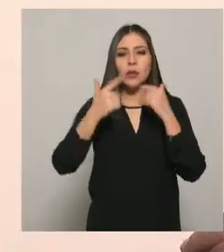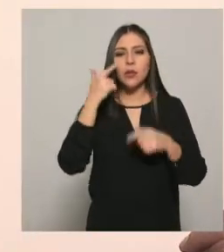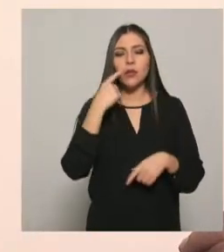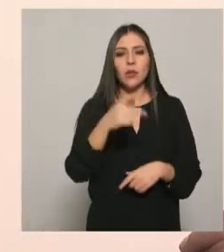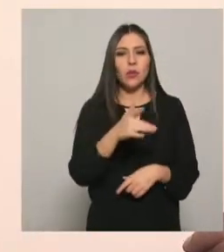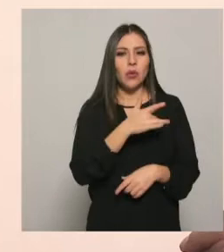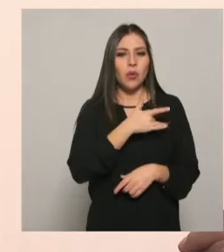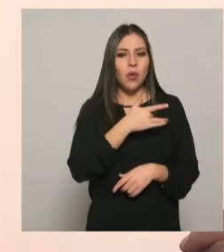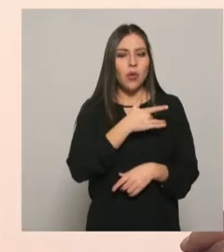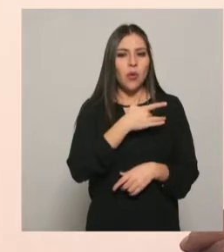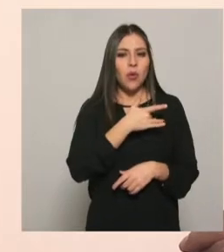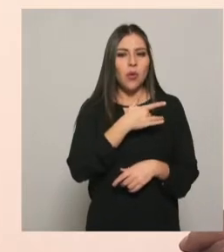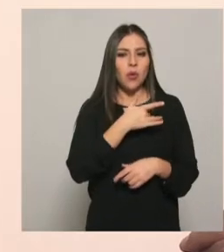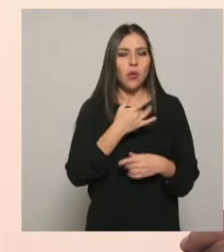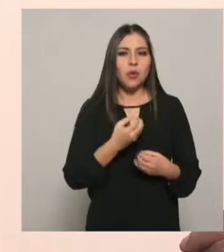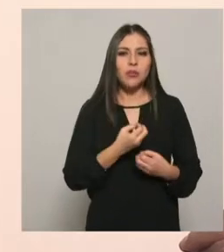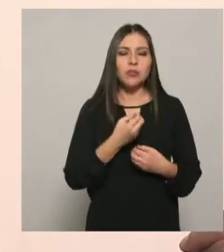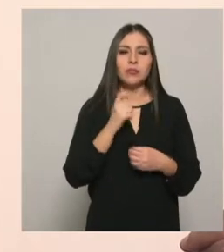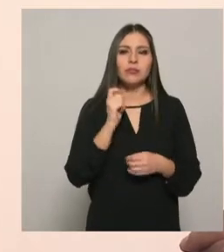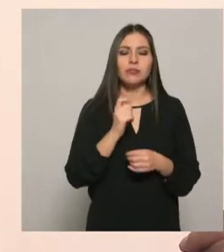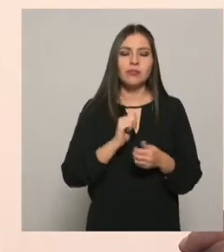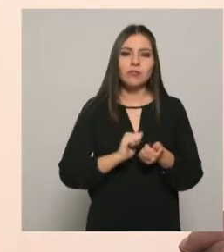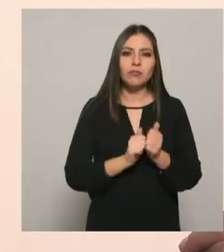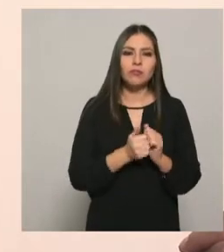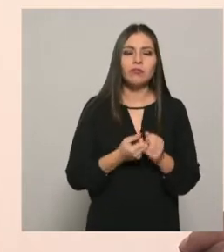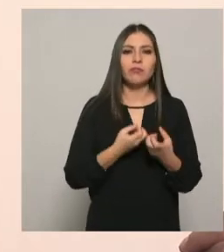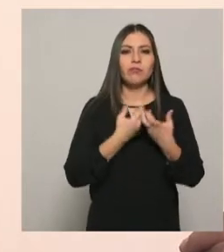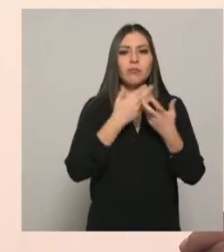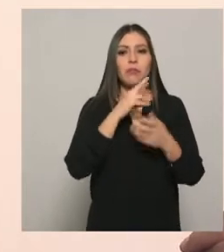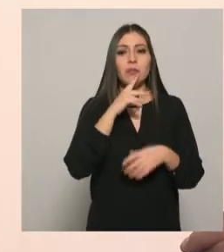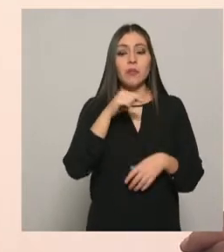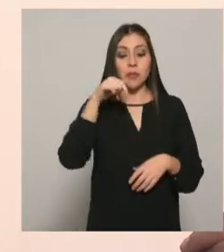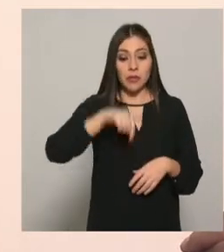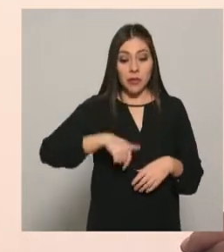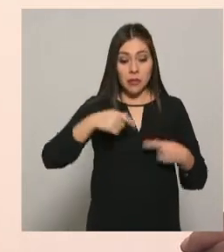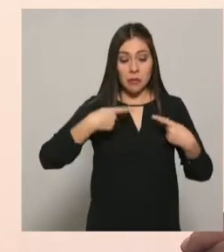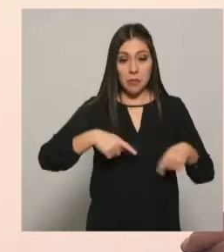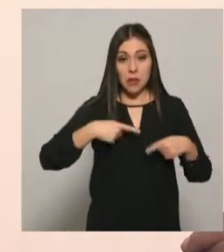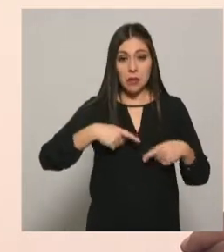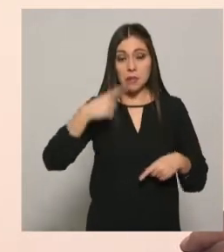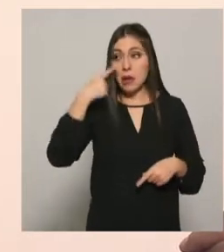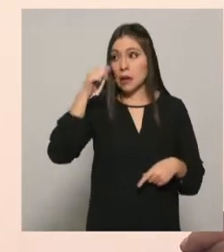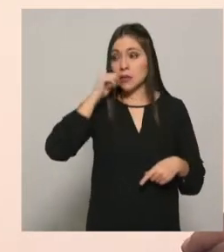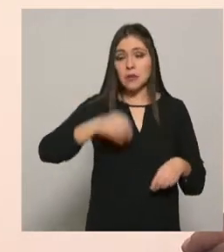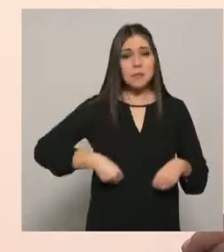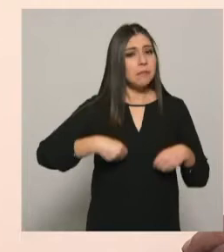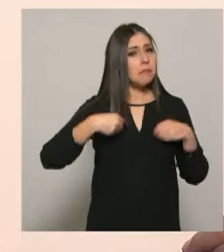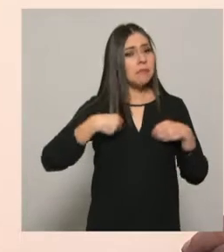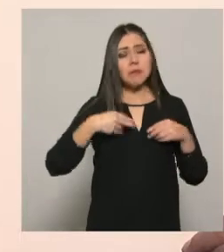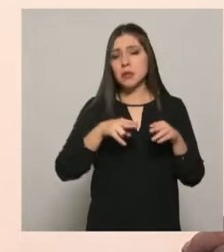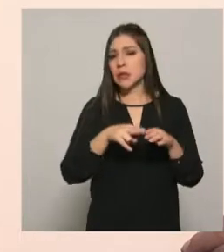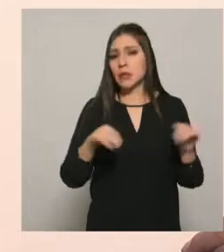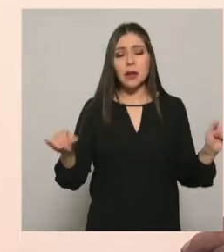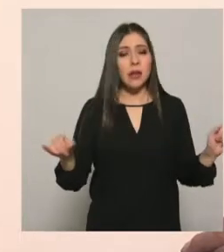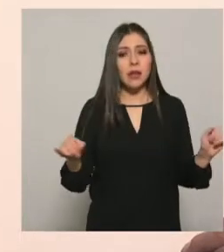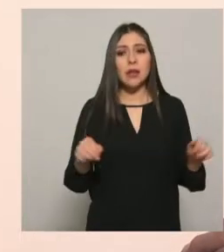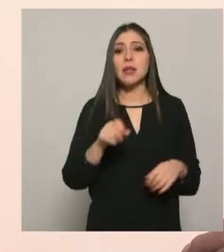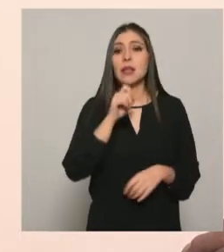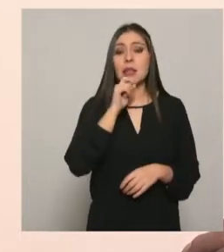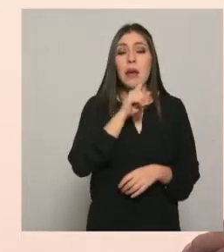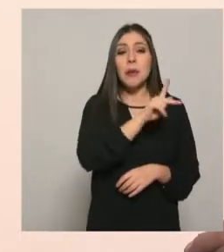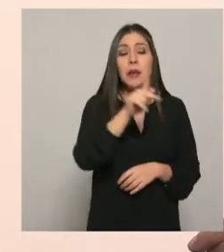enderece. Aquí nadie vivirá para siempre. Aún los príncipes a morir vinieron.